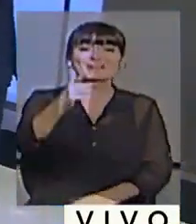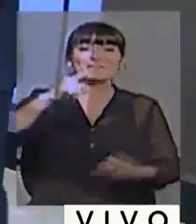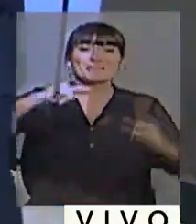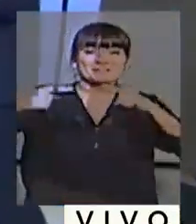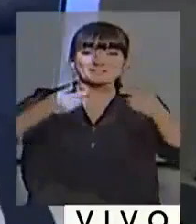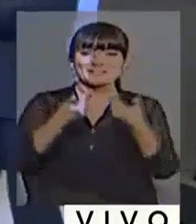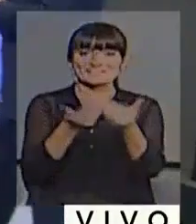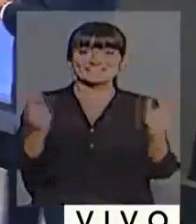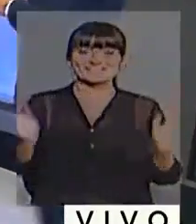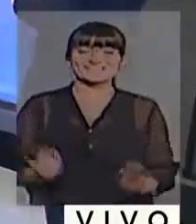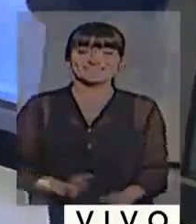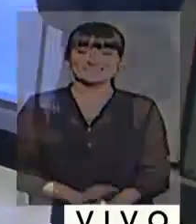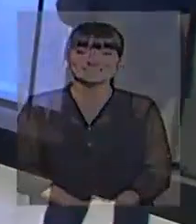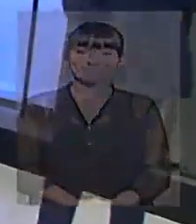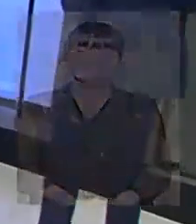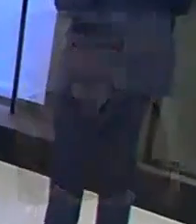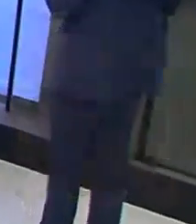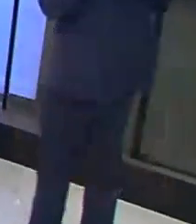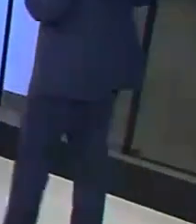abierta.